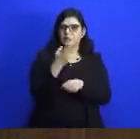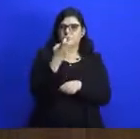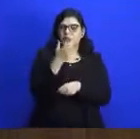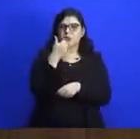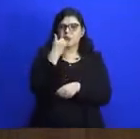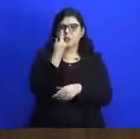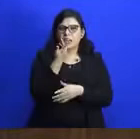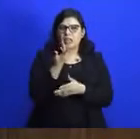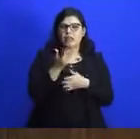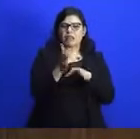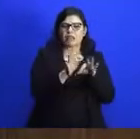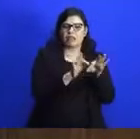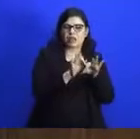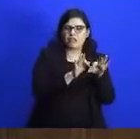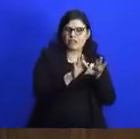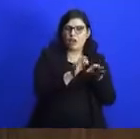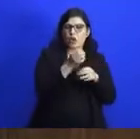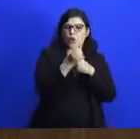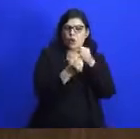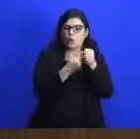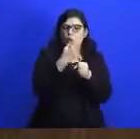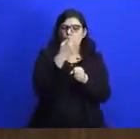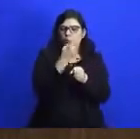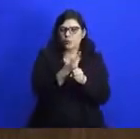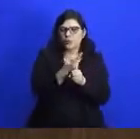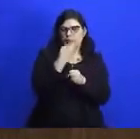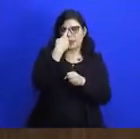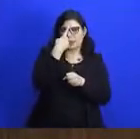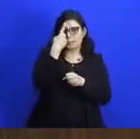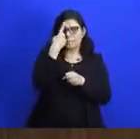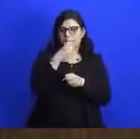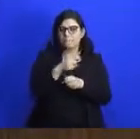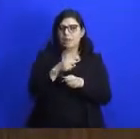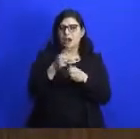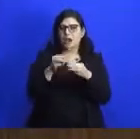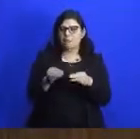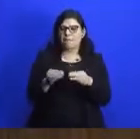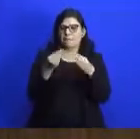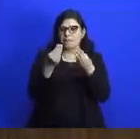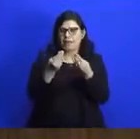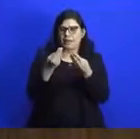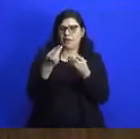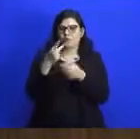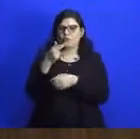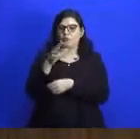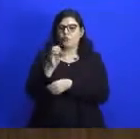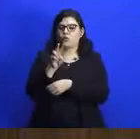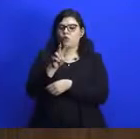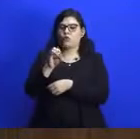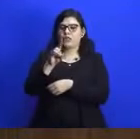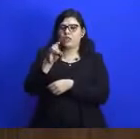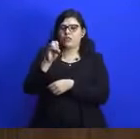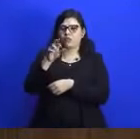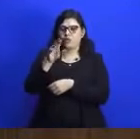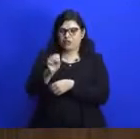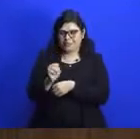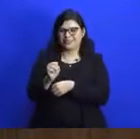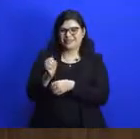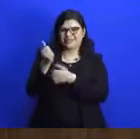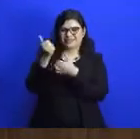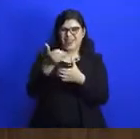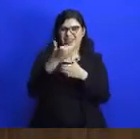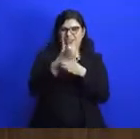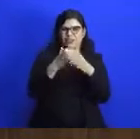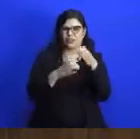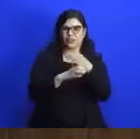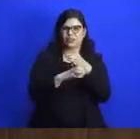en generar estas oportunidades de desarrollo y acceso a mercados para nuestros proveedores, y también promoviendo la innovación productiva